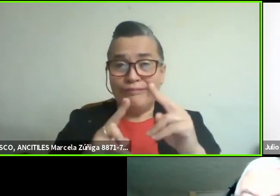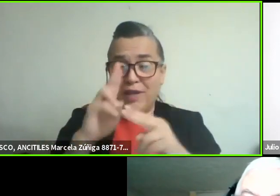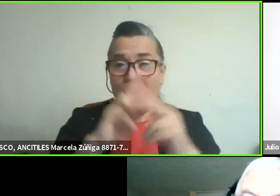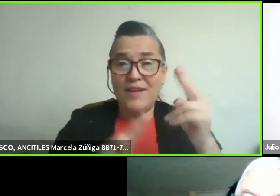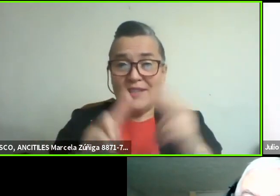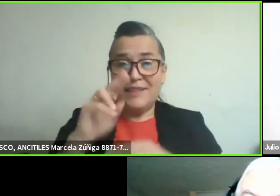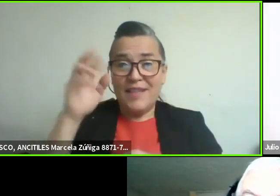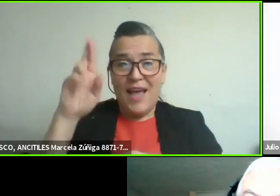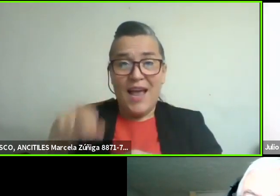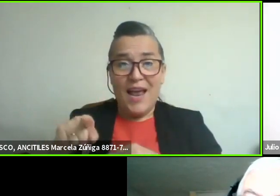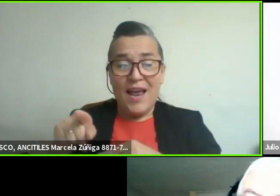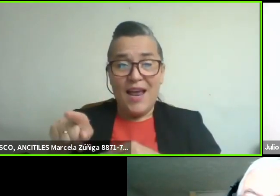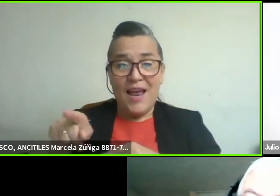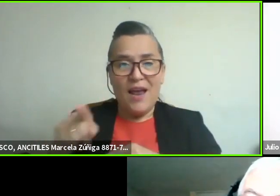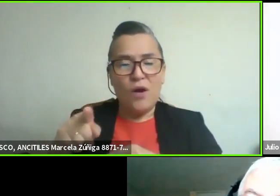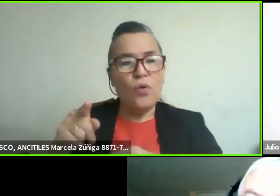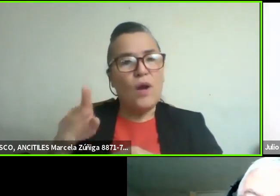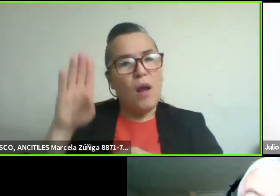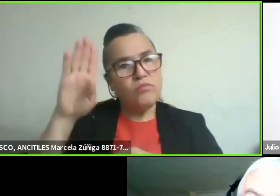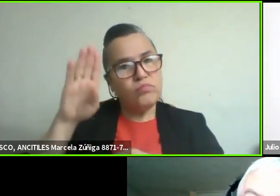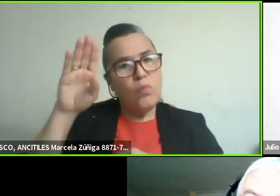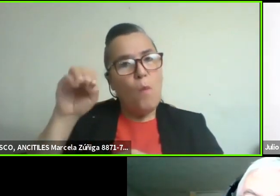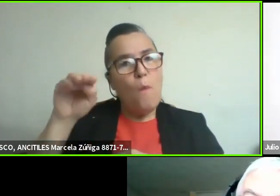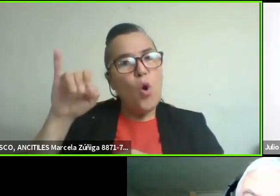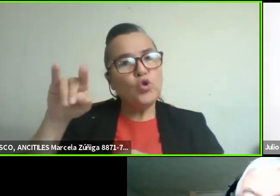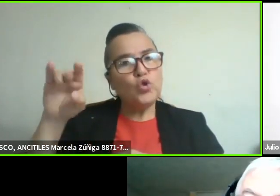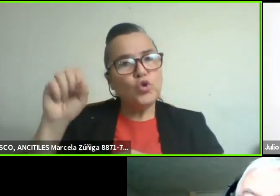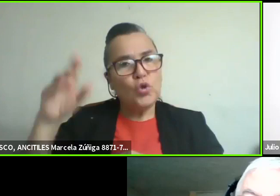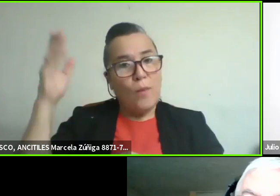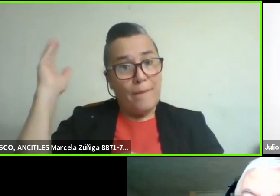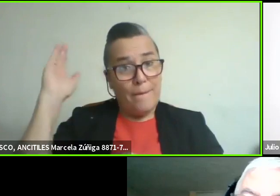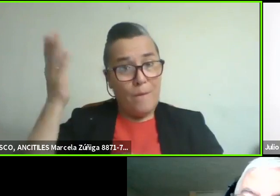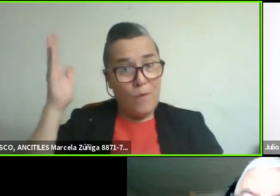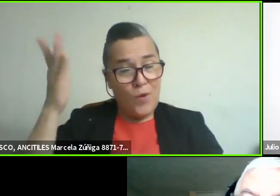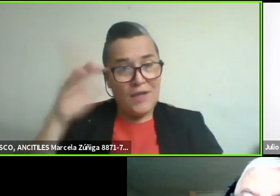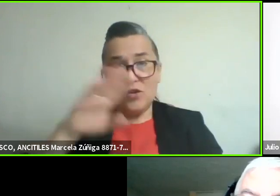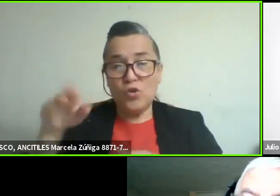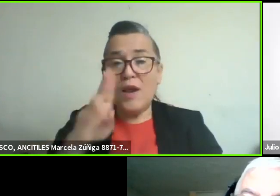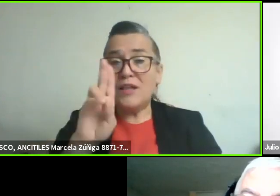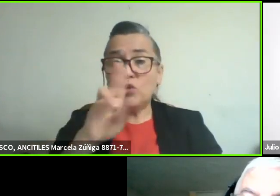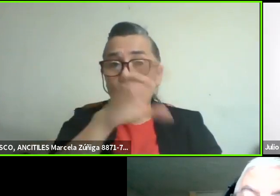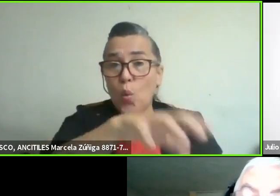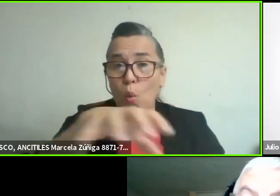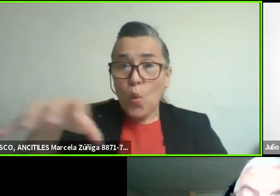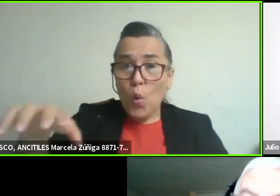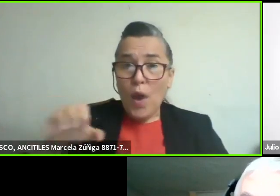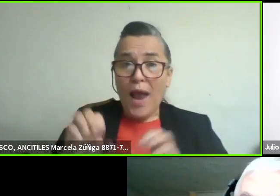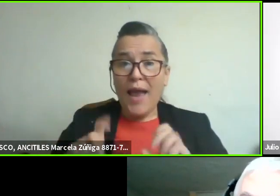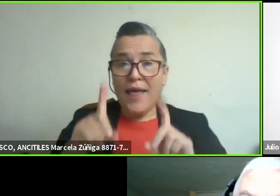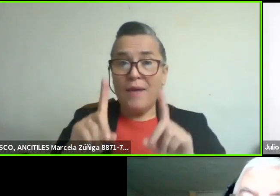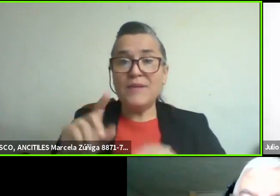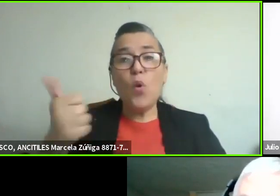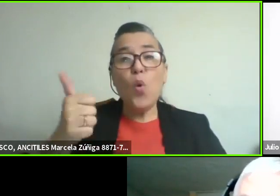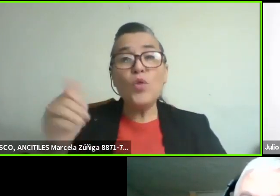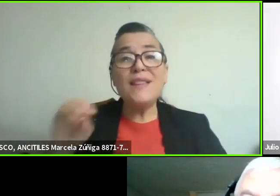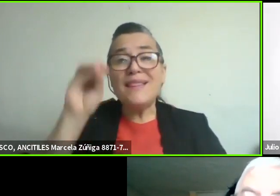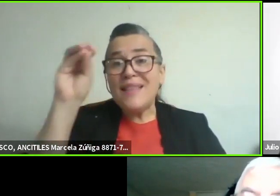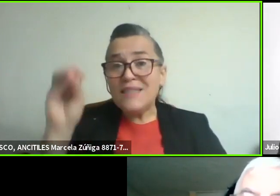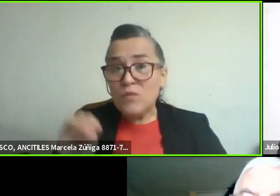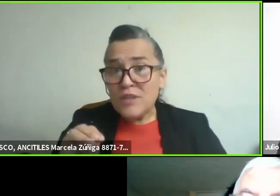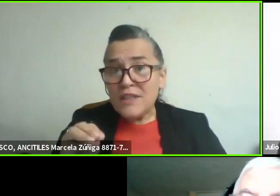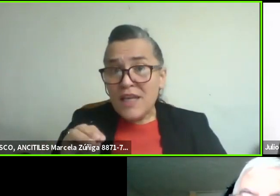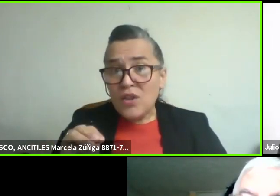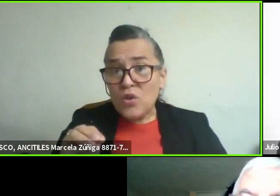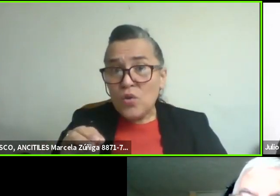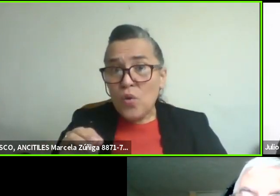costa rica una moción en una ponencia de que todas las unidades académicas deberían dedicar al menos un 10% de las cargas